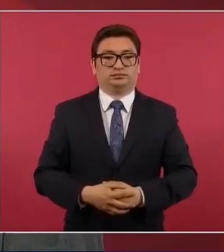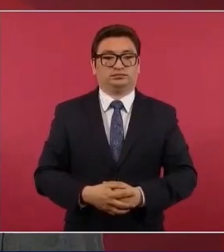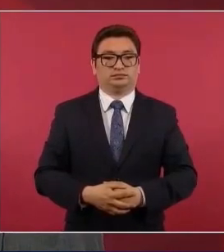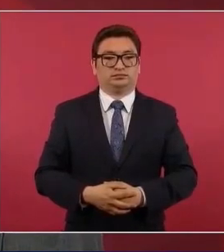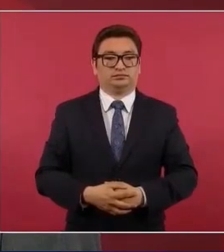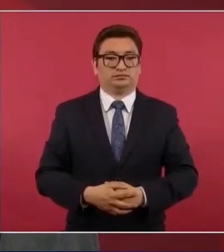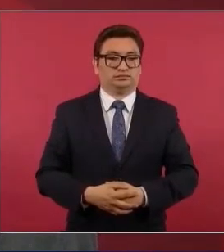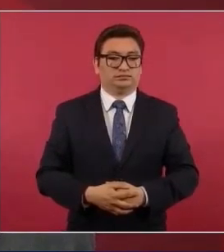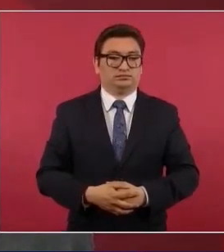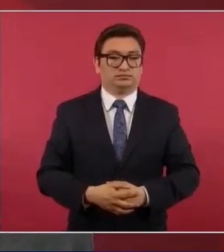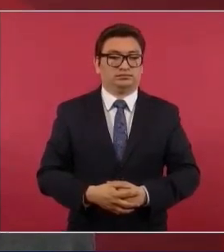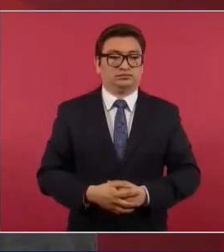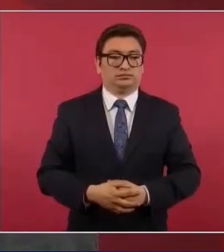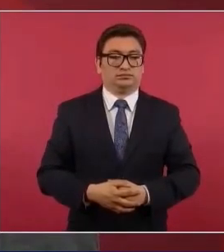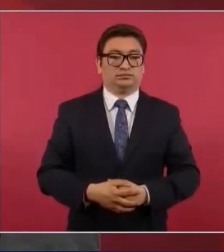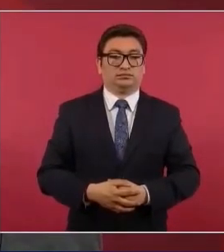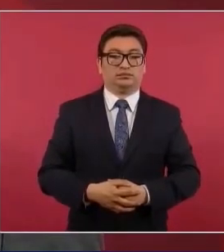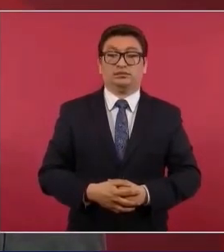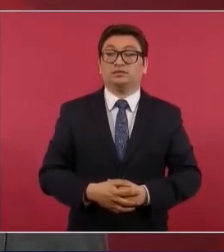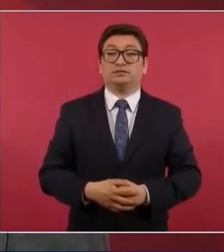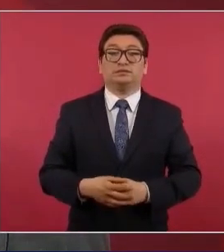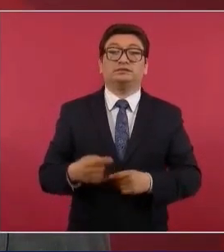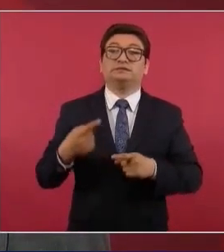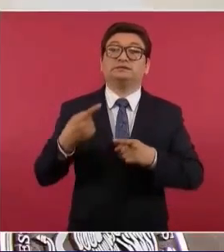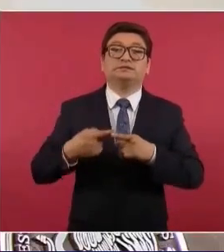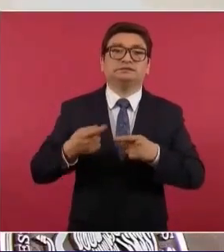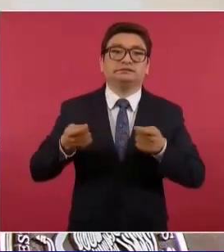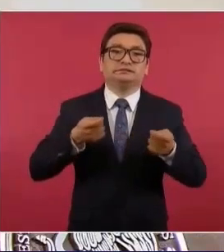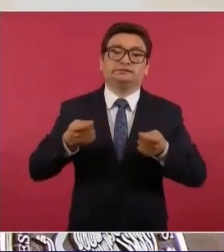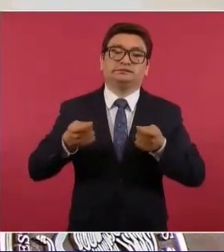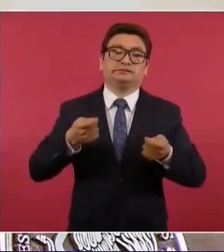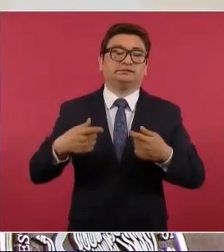¿En manos de quién estábamos?